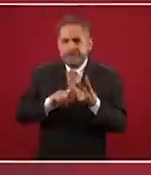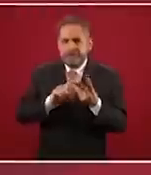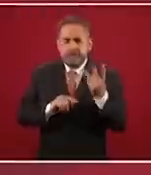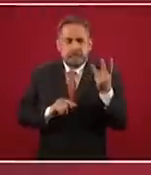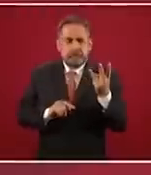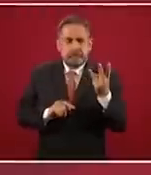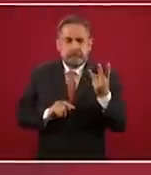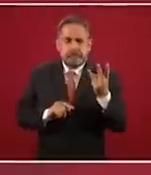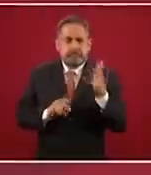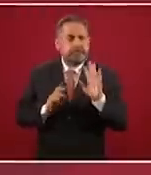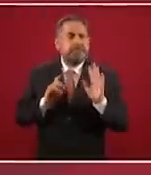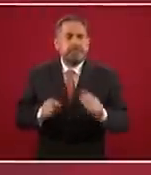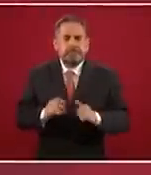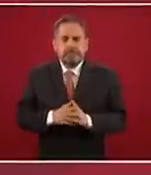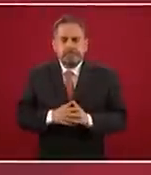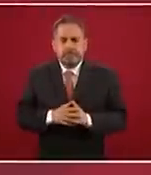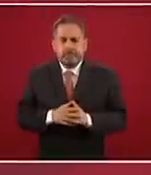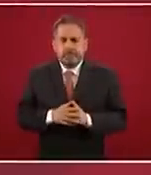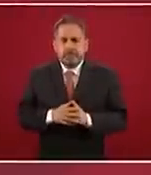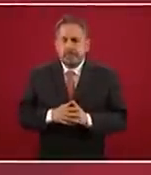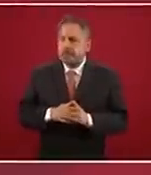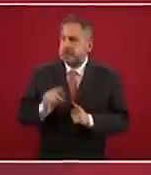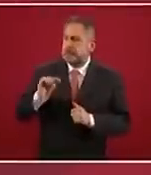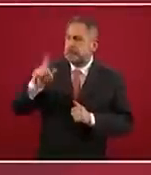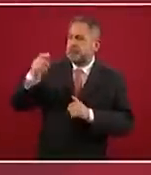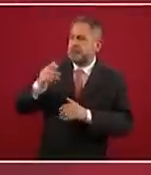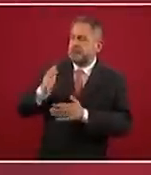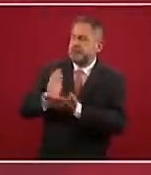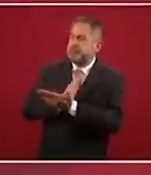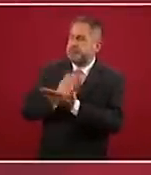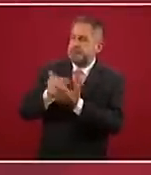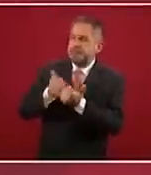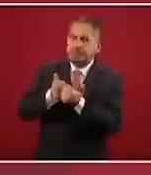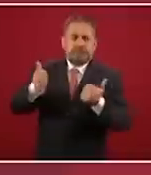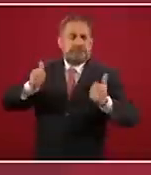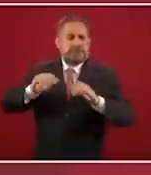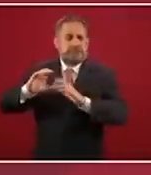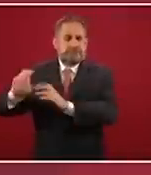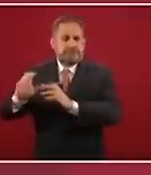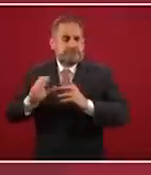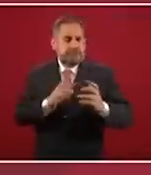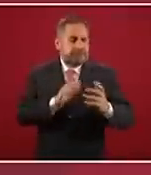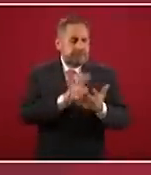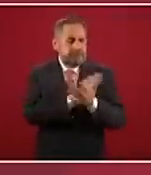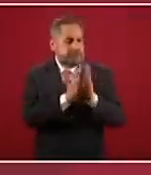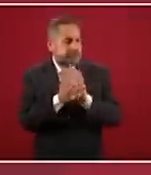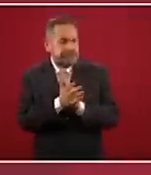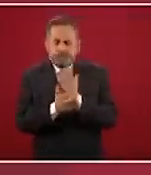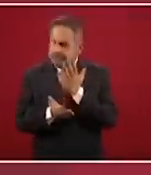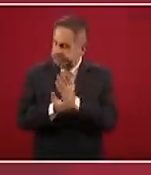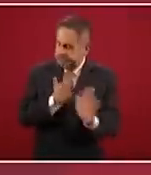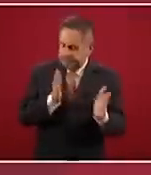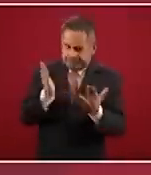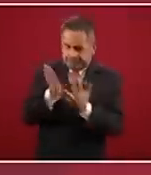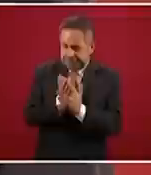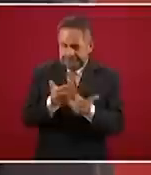mantener la independencia de la autoridad con relación a la delincuencia, que no